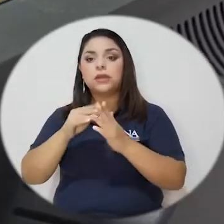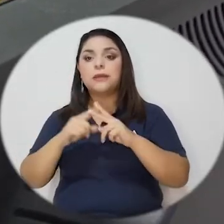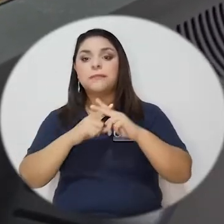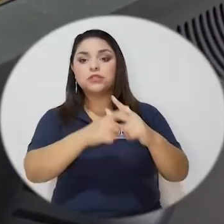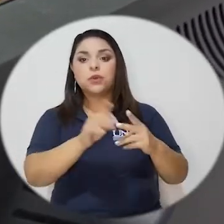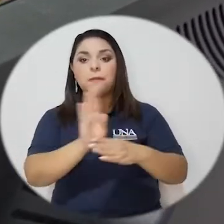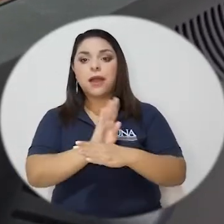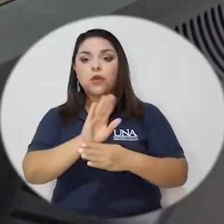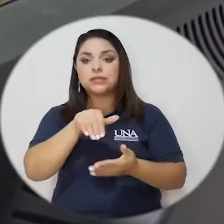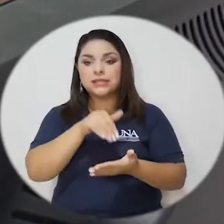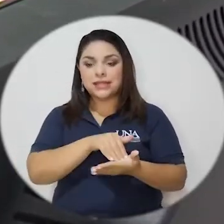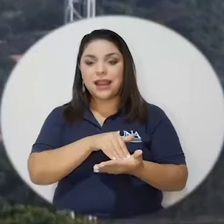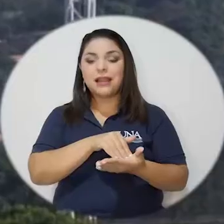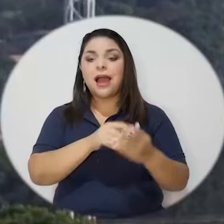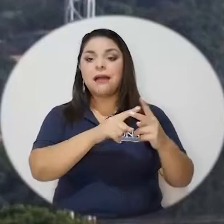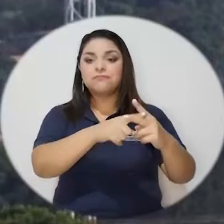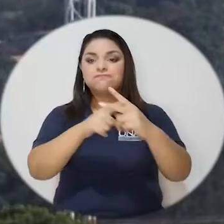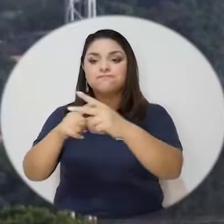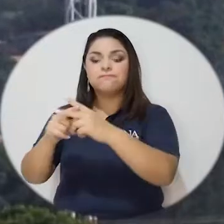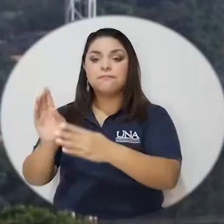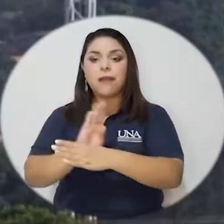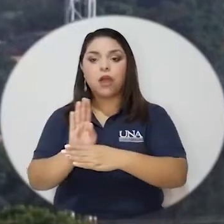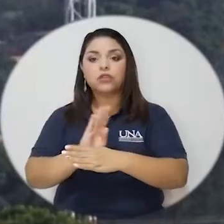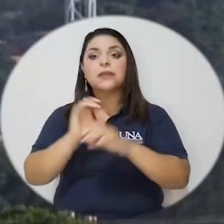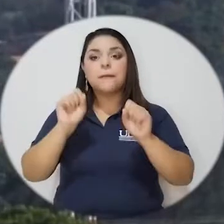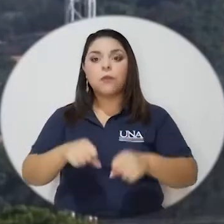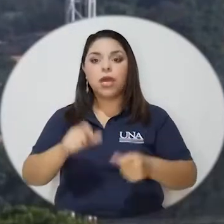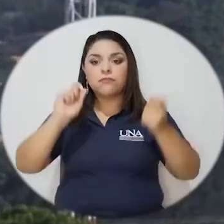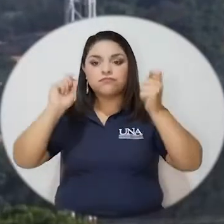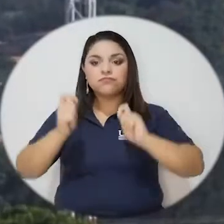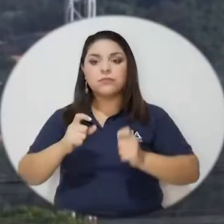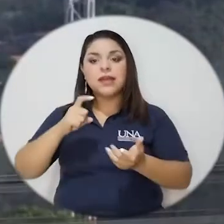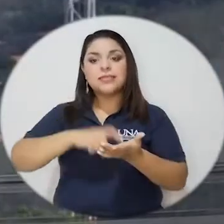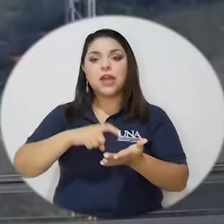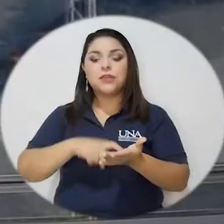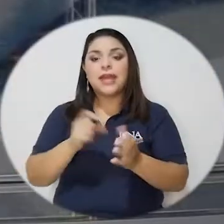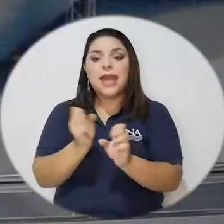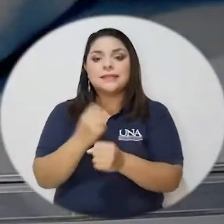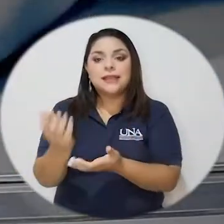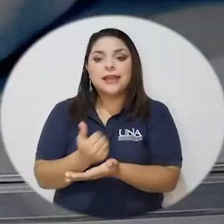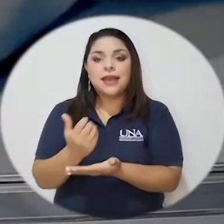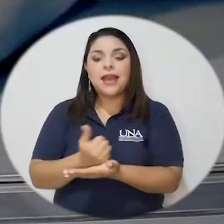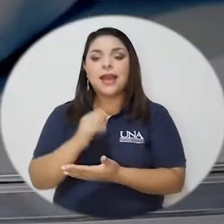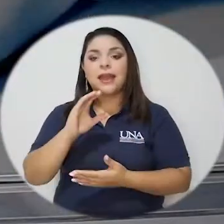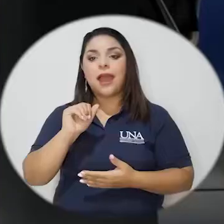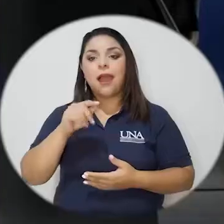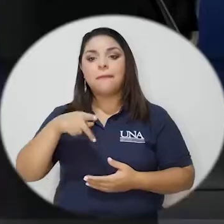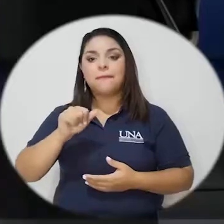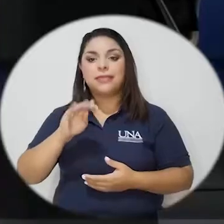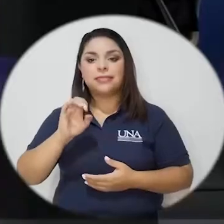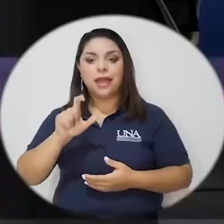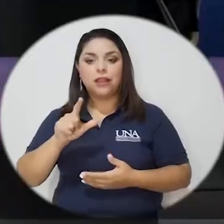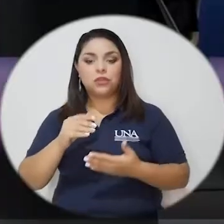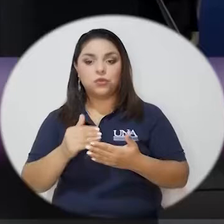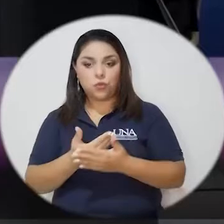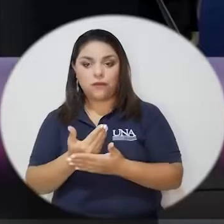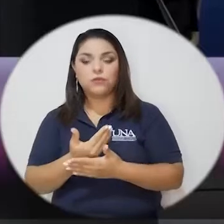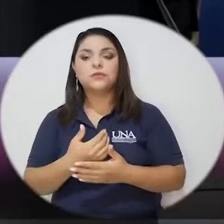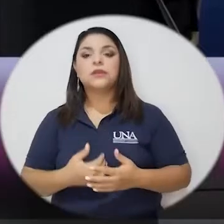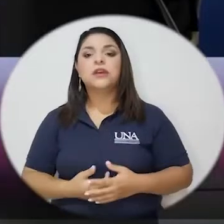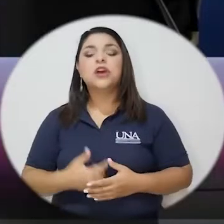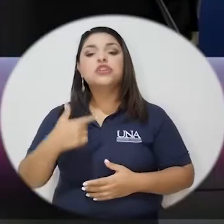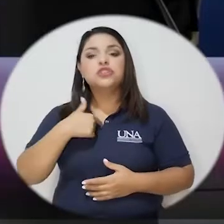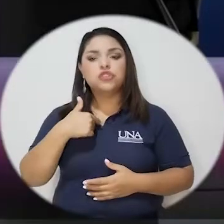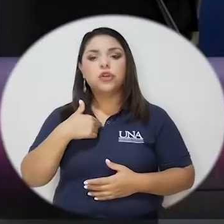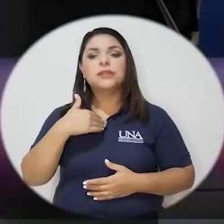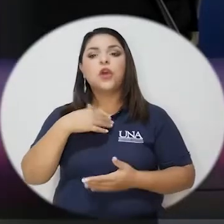Banco Central a los bancos para que puedan readecuar deudas y generar capital de trabajo nuevo a las empresas. O sea, está el proyecto Avales, que yo tengo mis dudas, soy honesto,